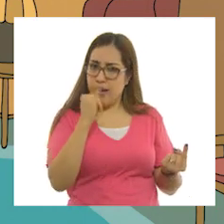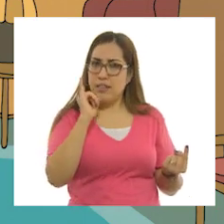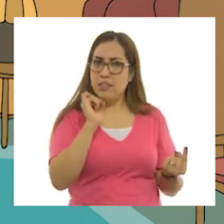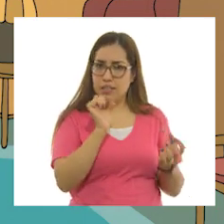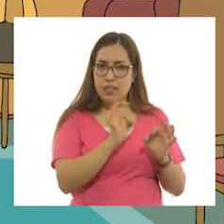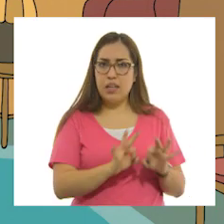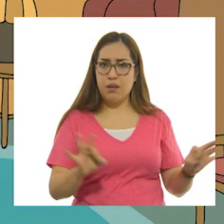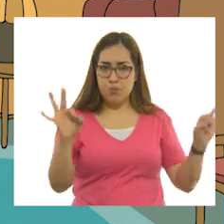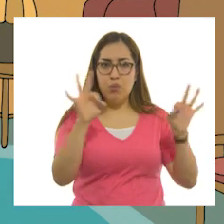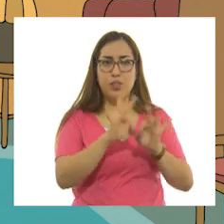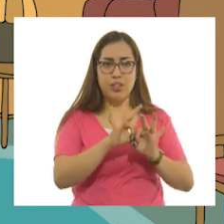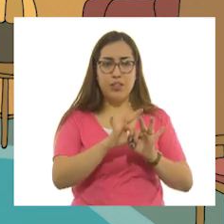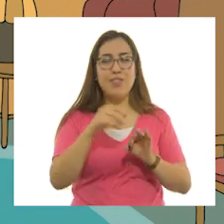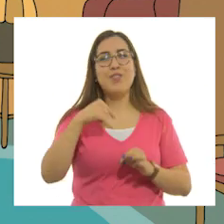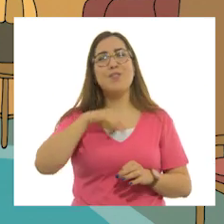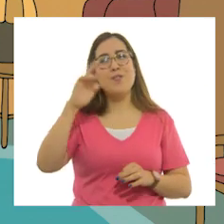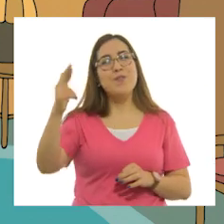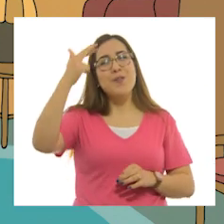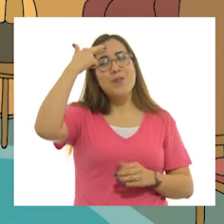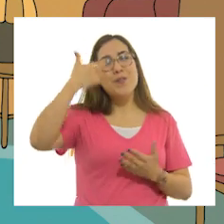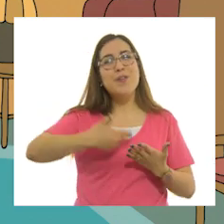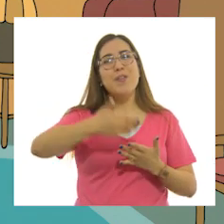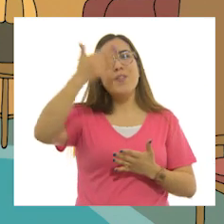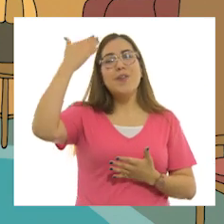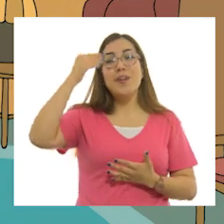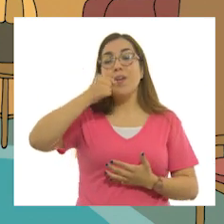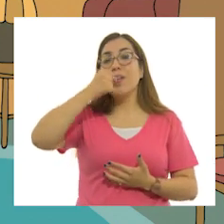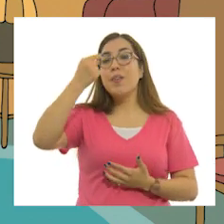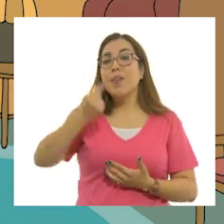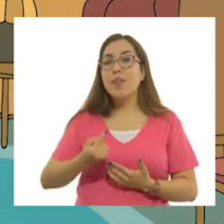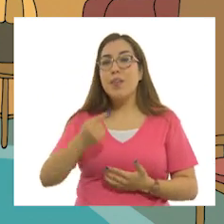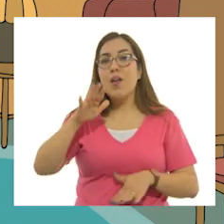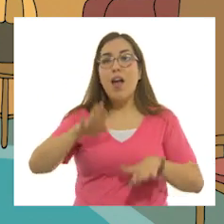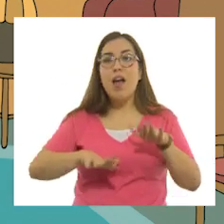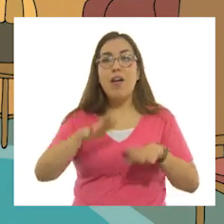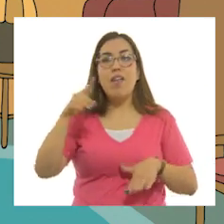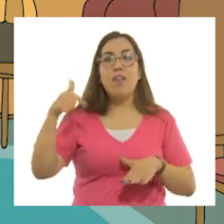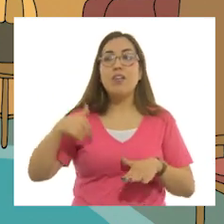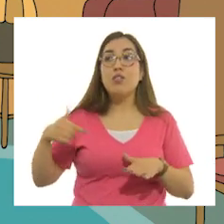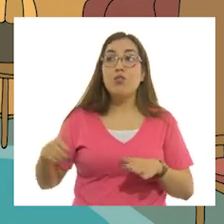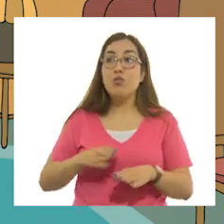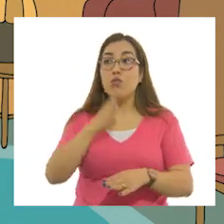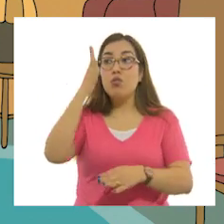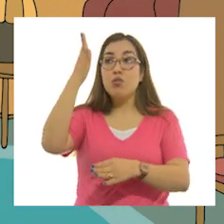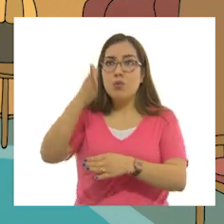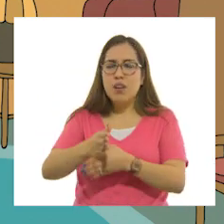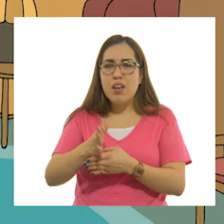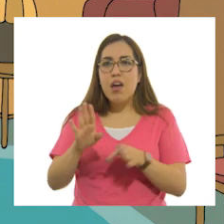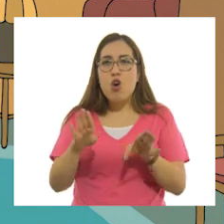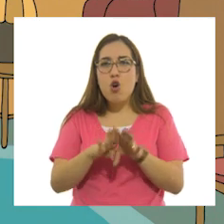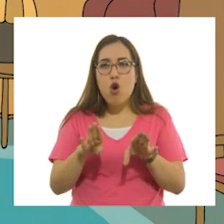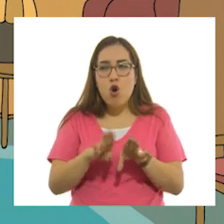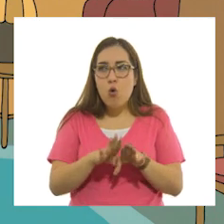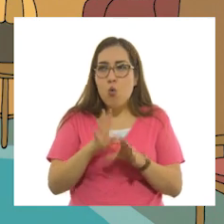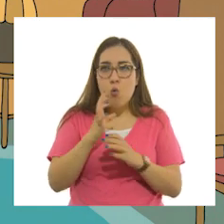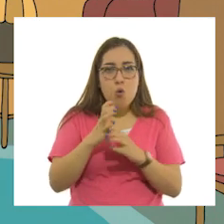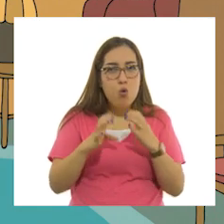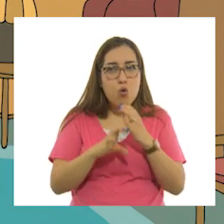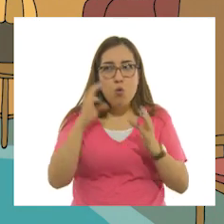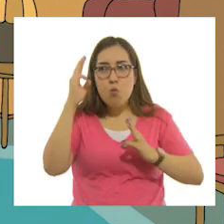yo me acuerdo de chamaco cuando me llevaban al cine a ver este alzamiento contra el momento y me daba terror